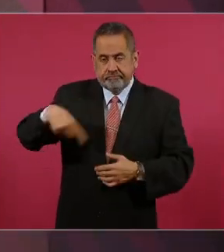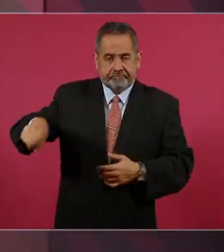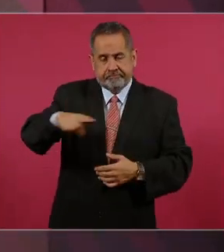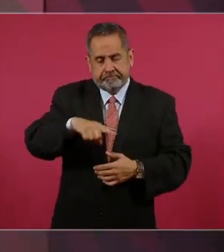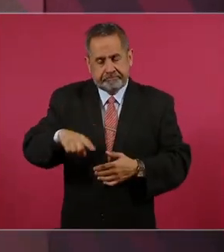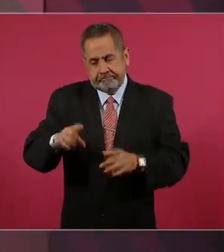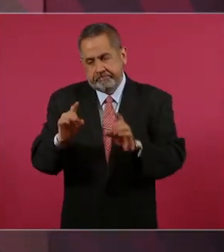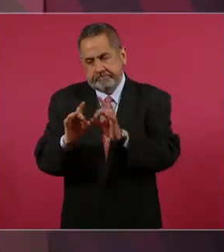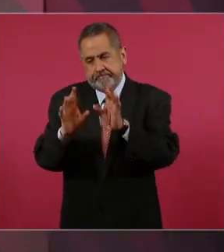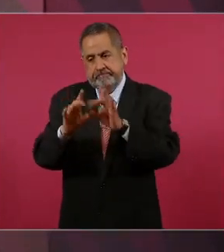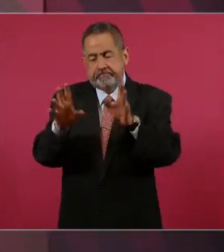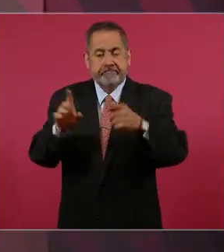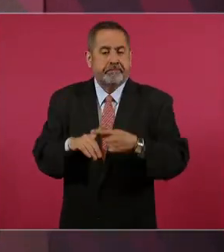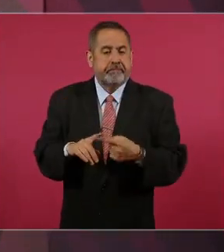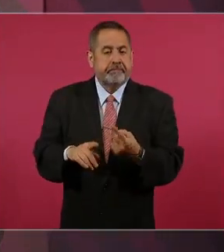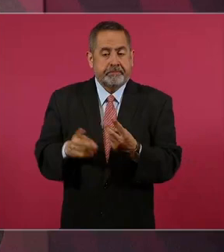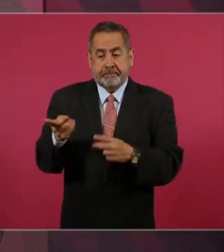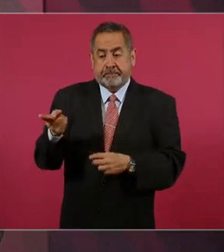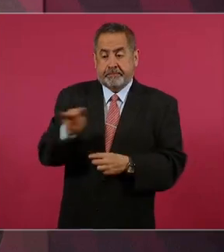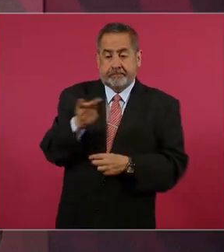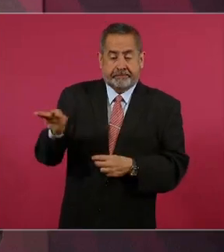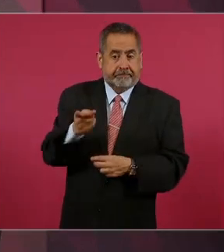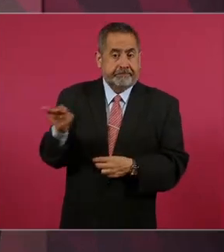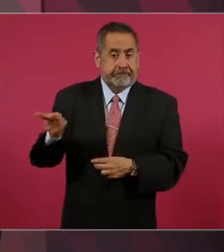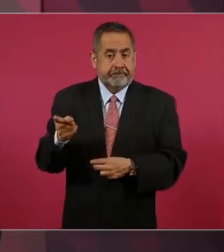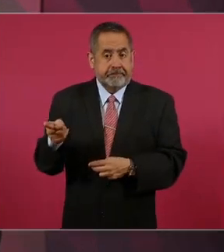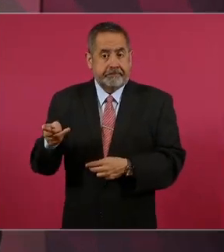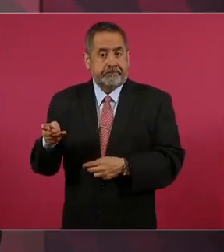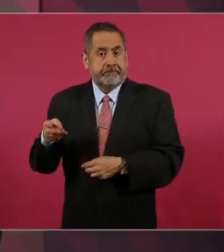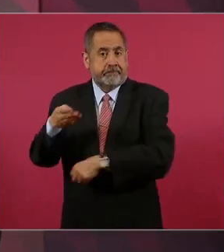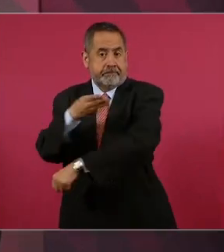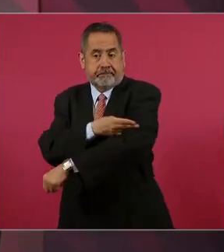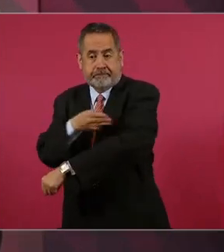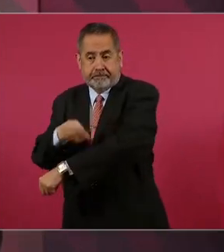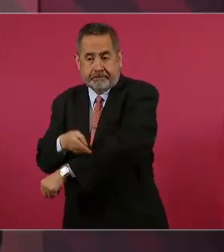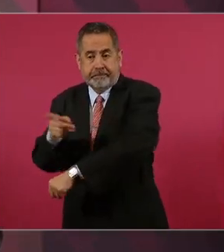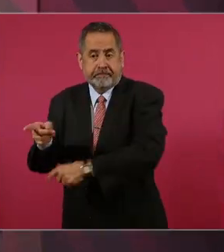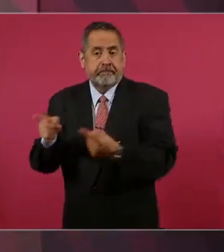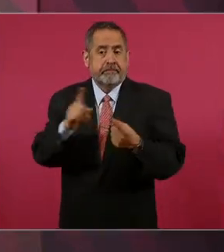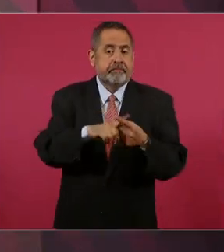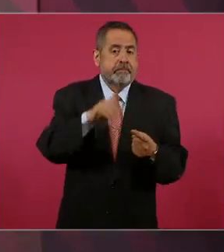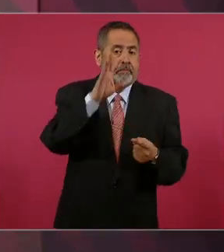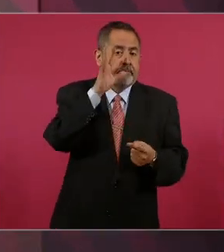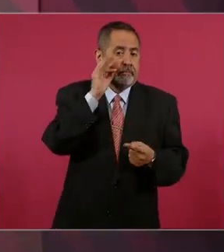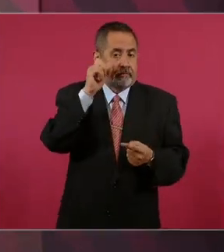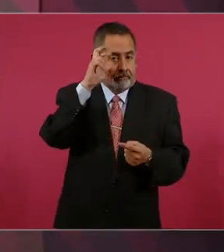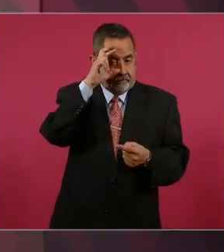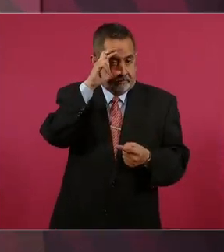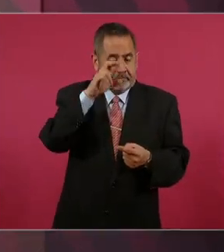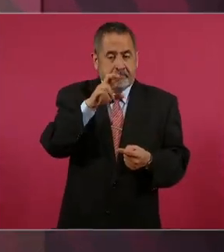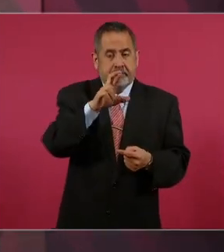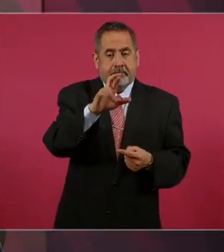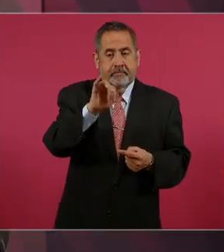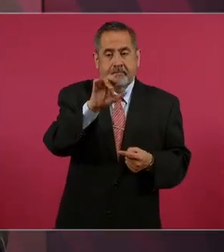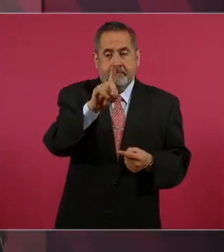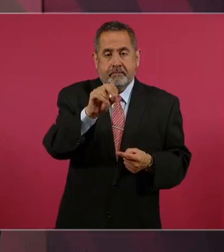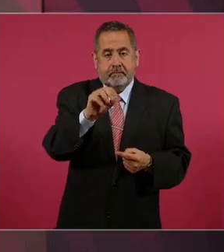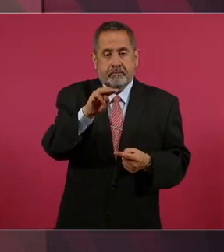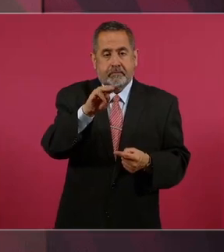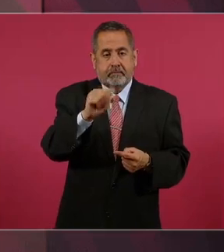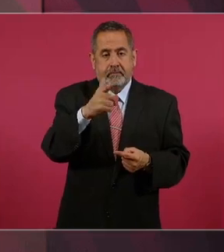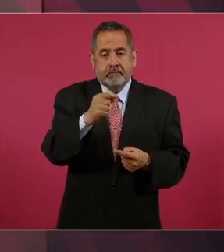Las relaciones entre los dos se deterioraron porque uno